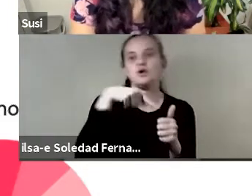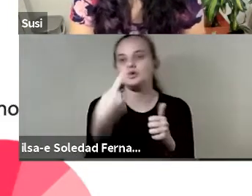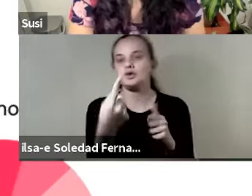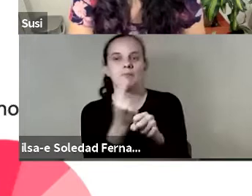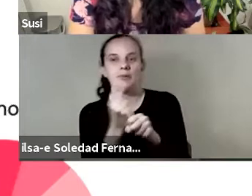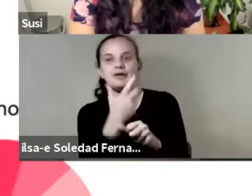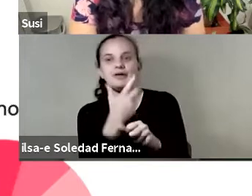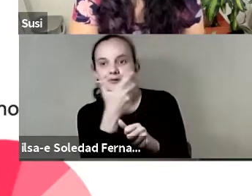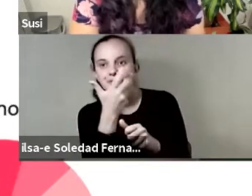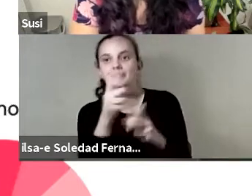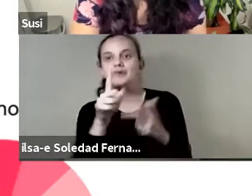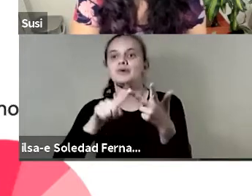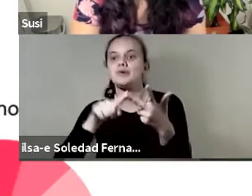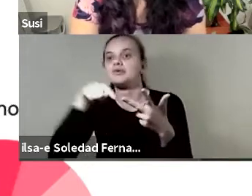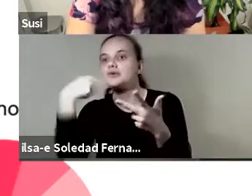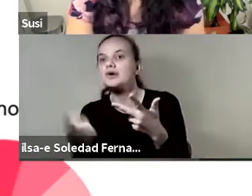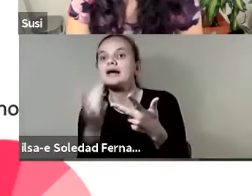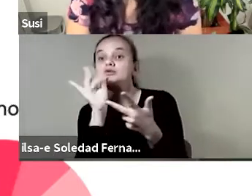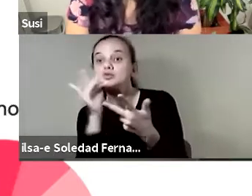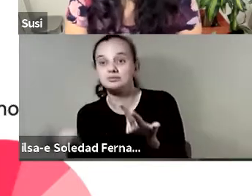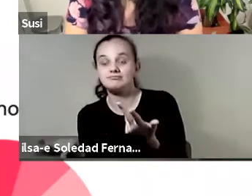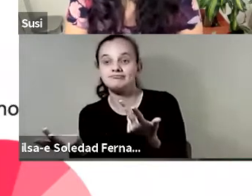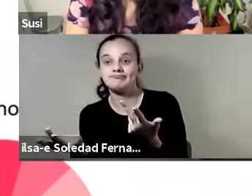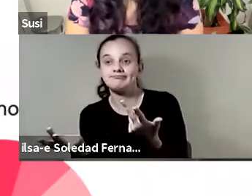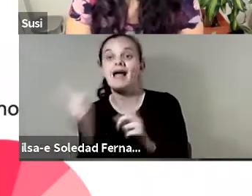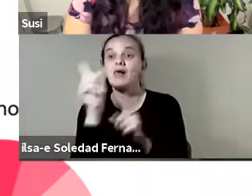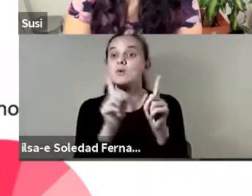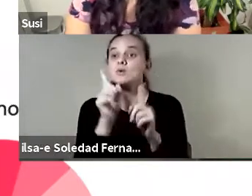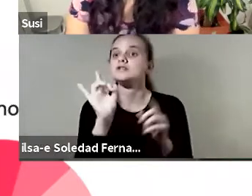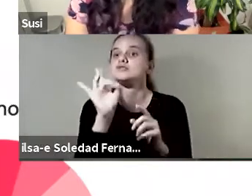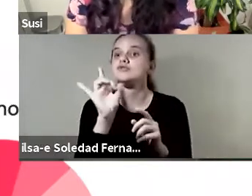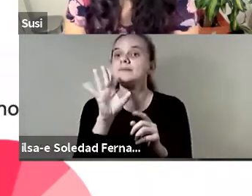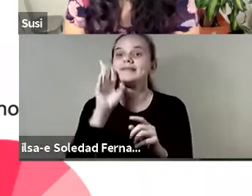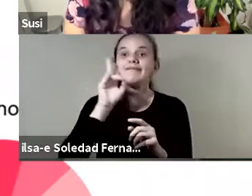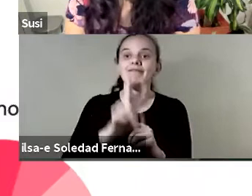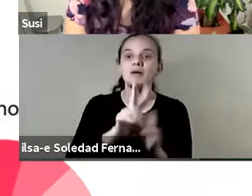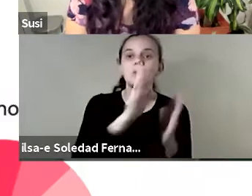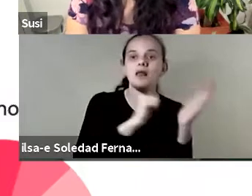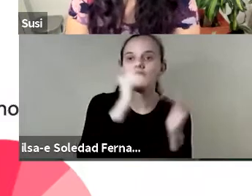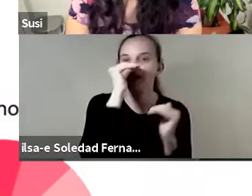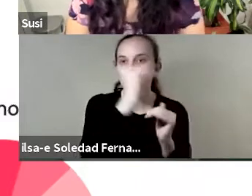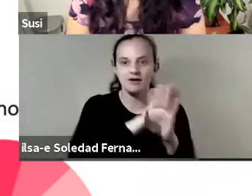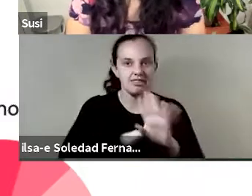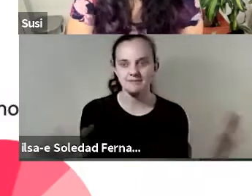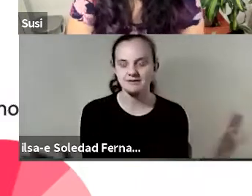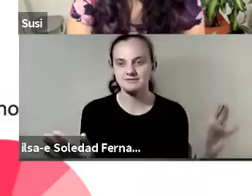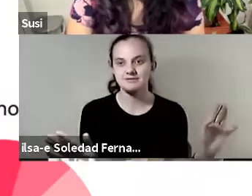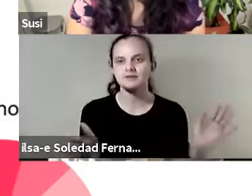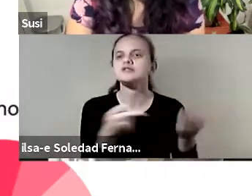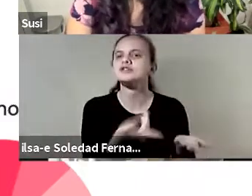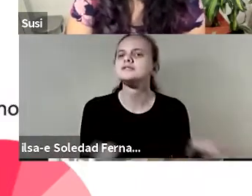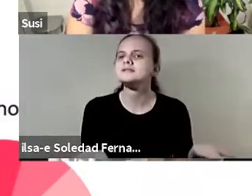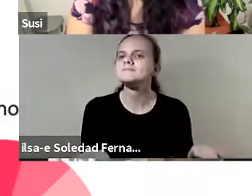distintos tipos, ¿sí? Personas que no pueden ver el color verde, personas que no pueden ver el color rojo, y personas que no pueden ver el color azul. También hay